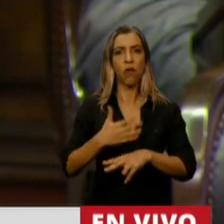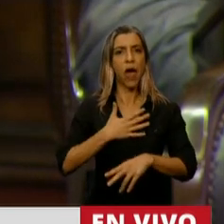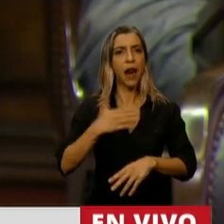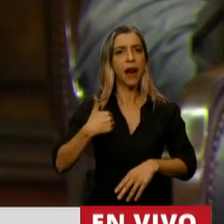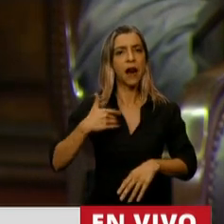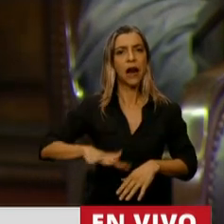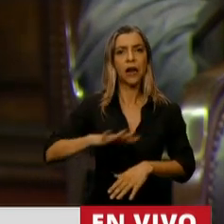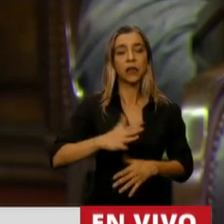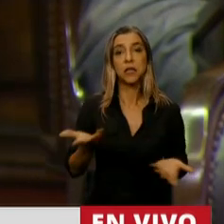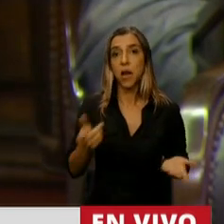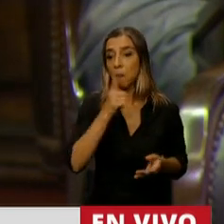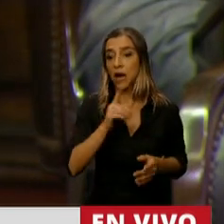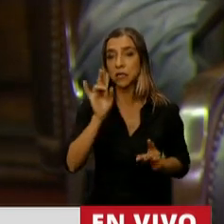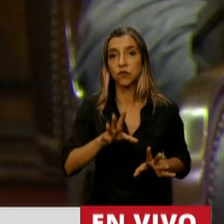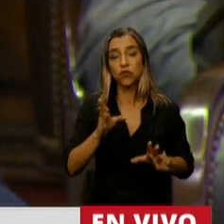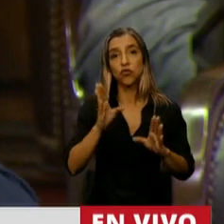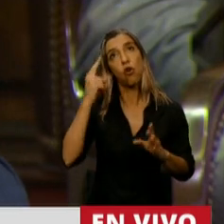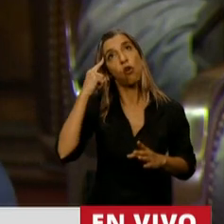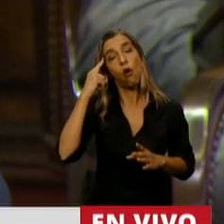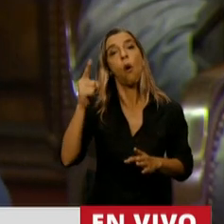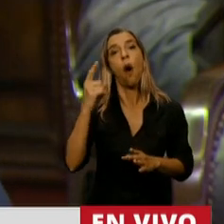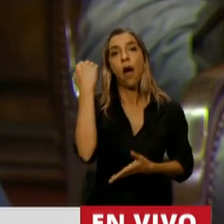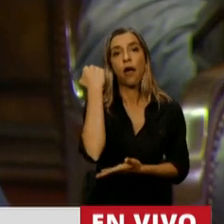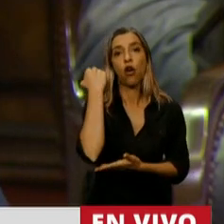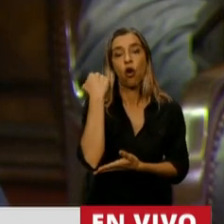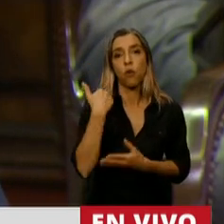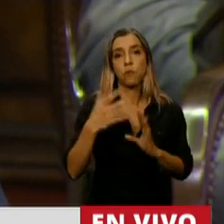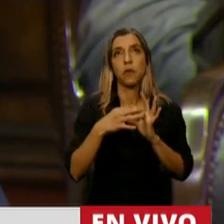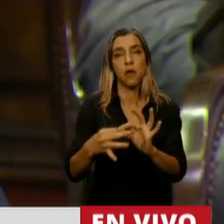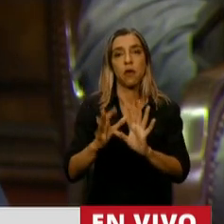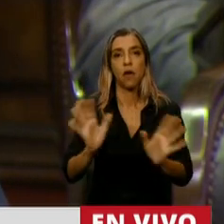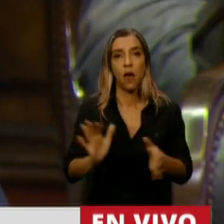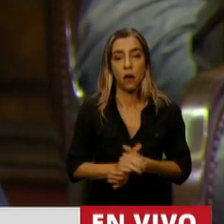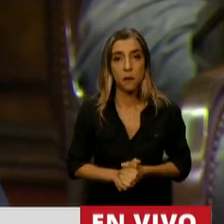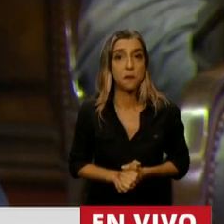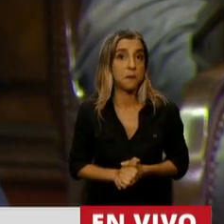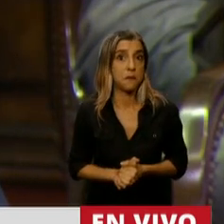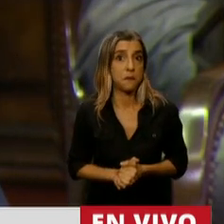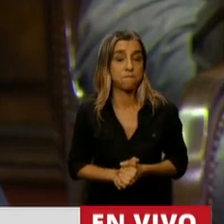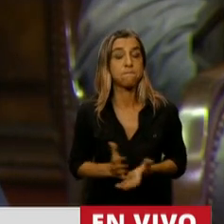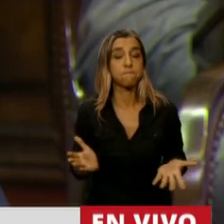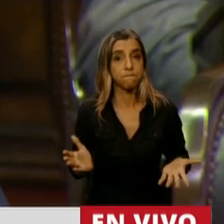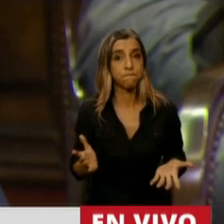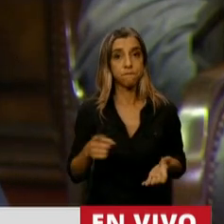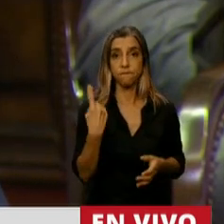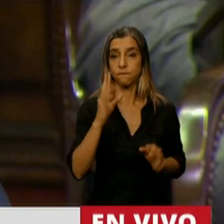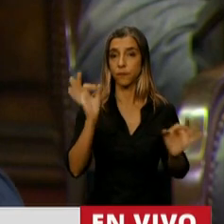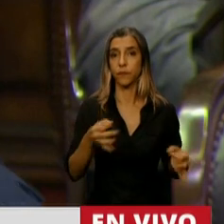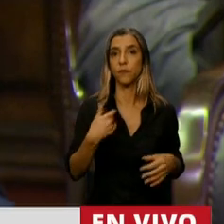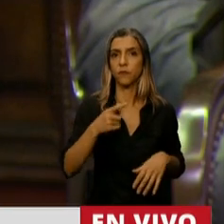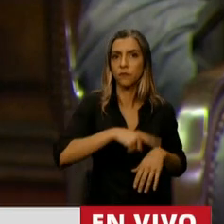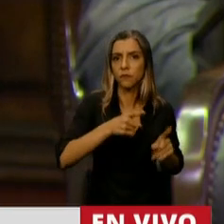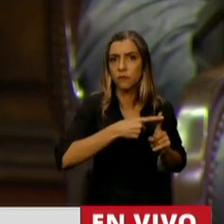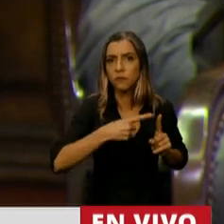desde lo económico financiero el largo proceso de deterioro tiene